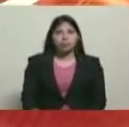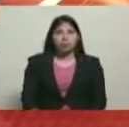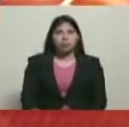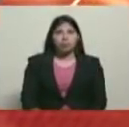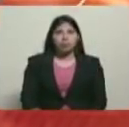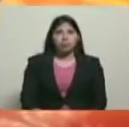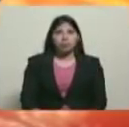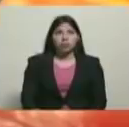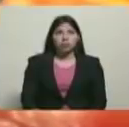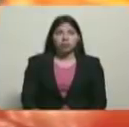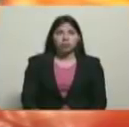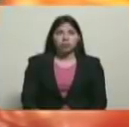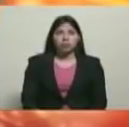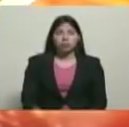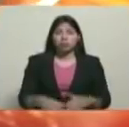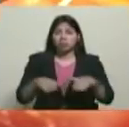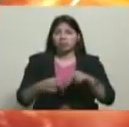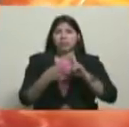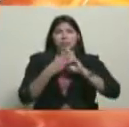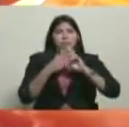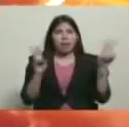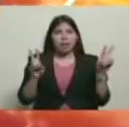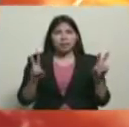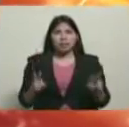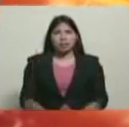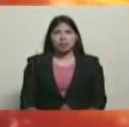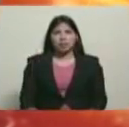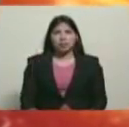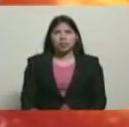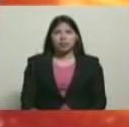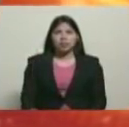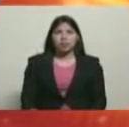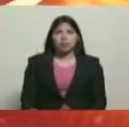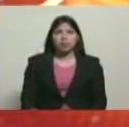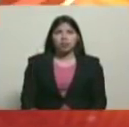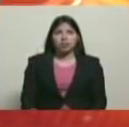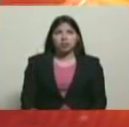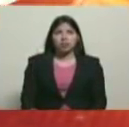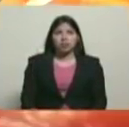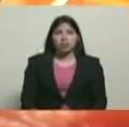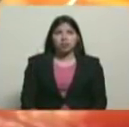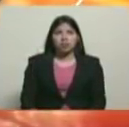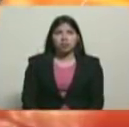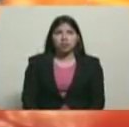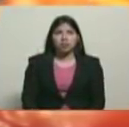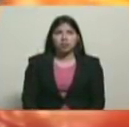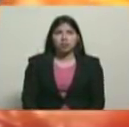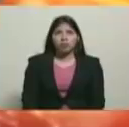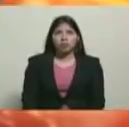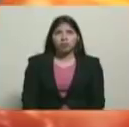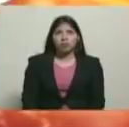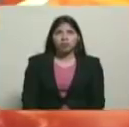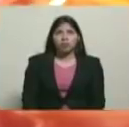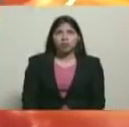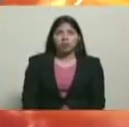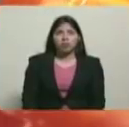el querer tener la paz en la comunidad, en la vecindad de estos ciudadanos que están desenmascarados, que